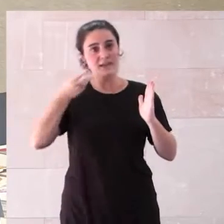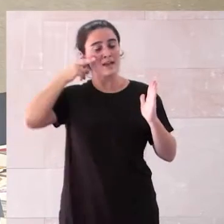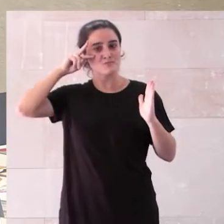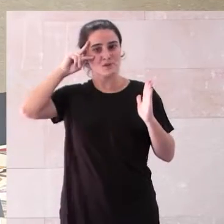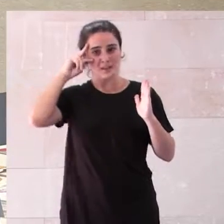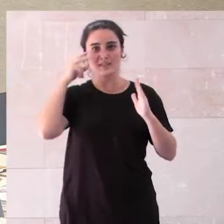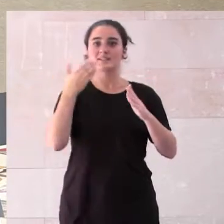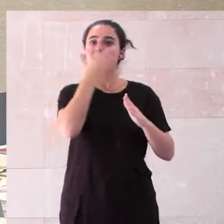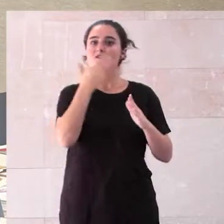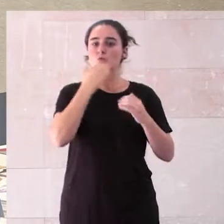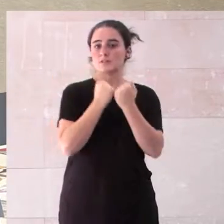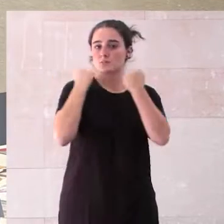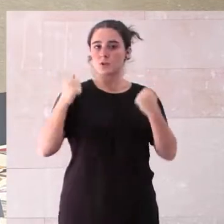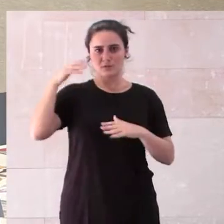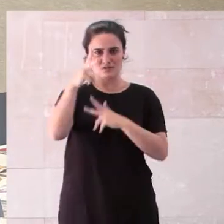empoderamiento de Euskadi,